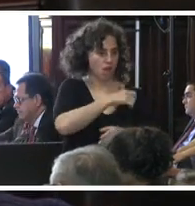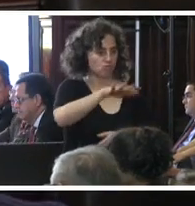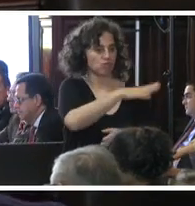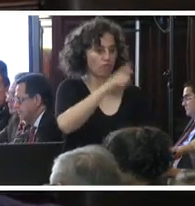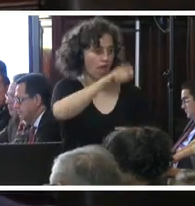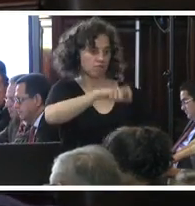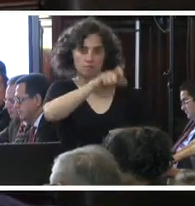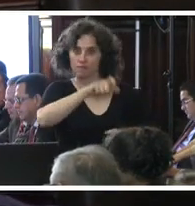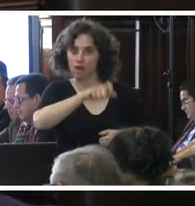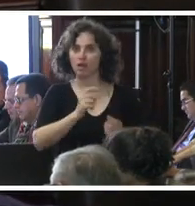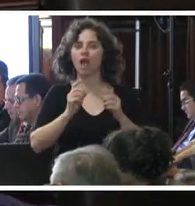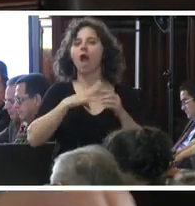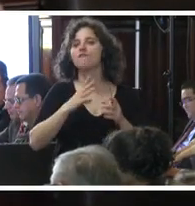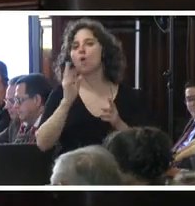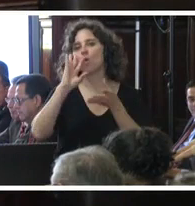un mecanismo